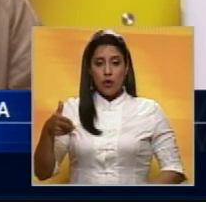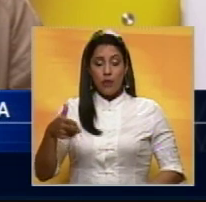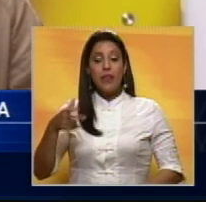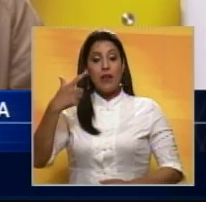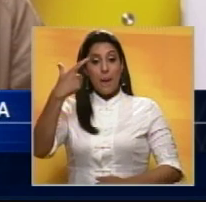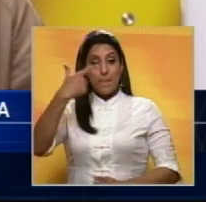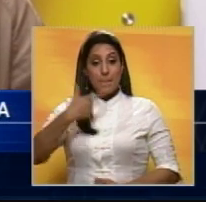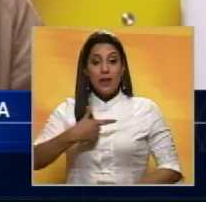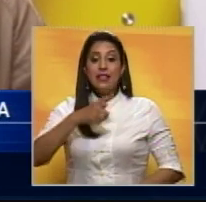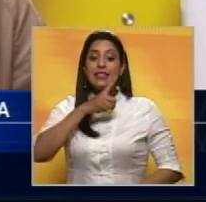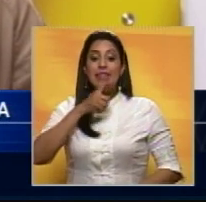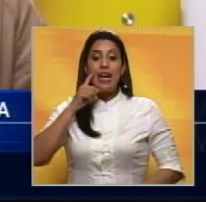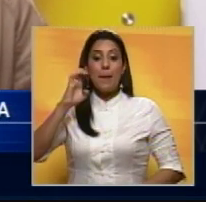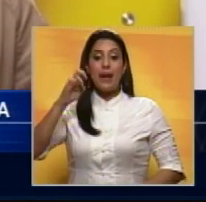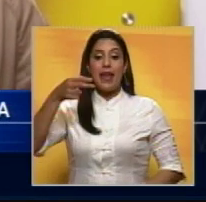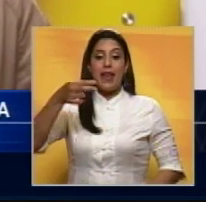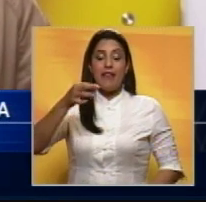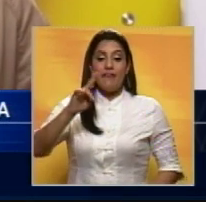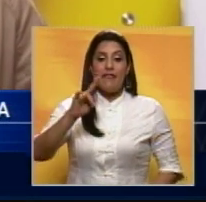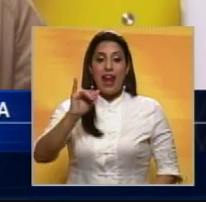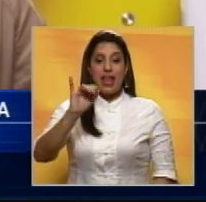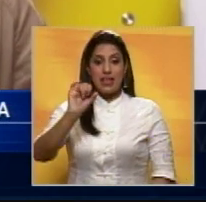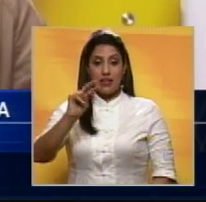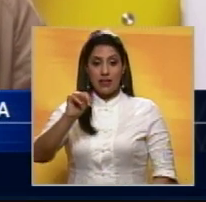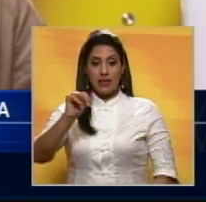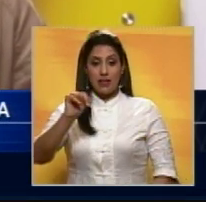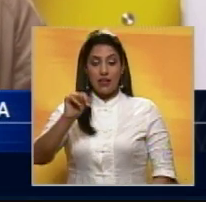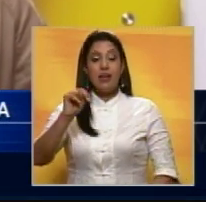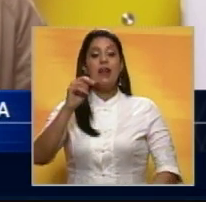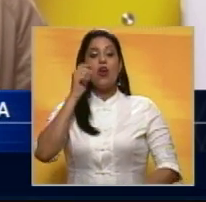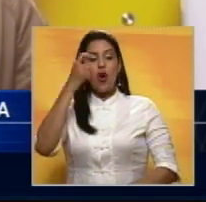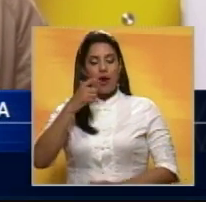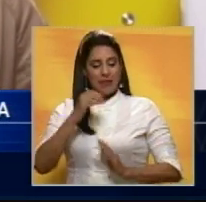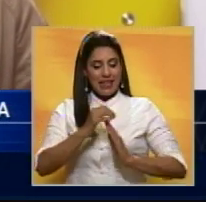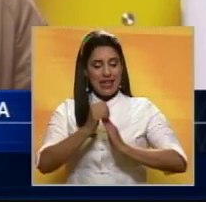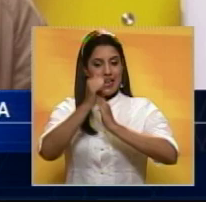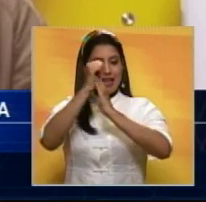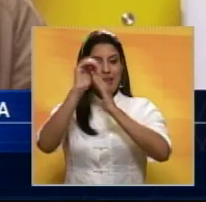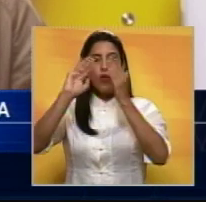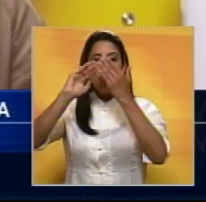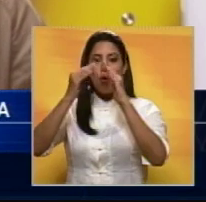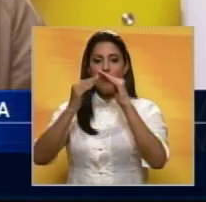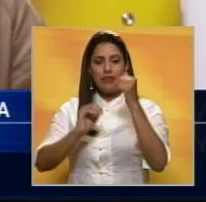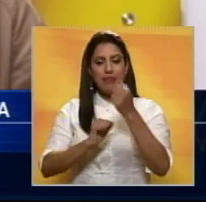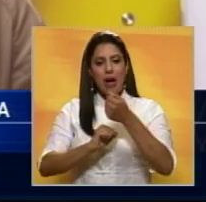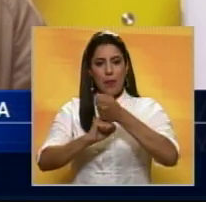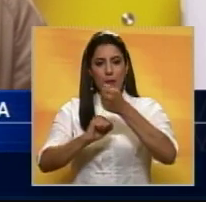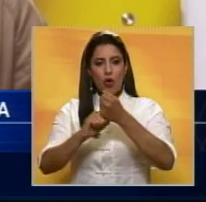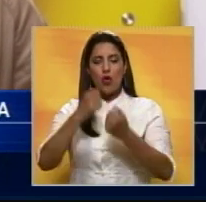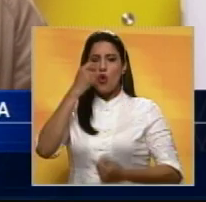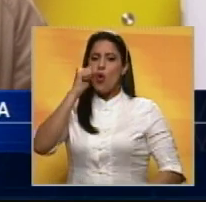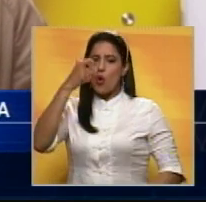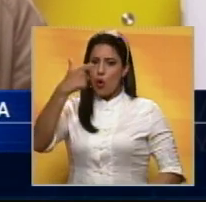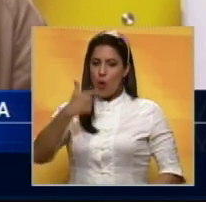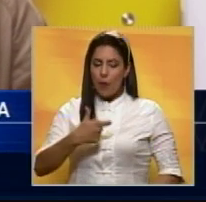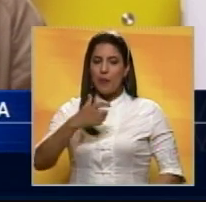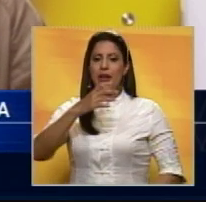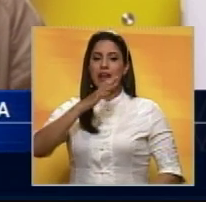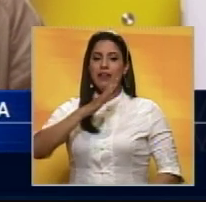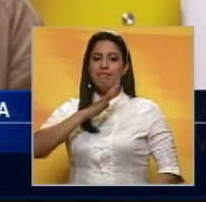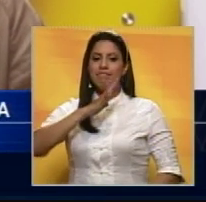el ciudadano Efraín Sierra Quintero, gran líder comunitario, un hombre que